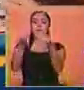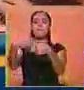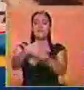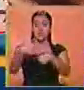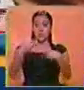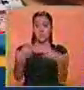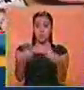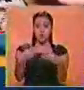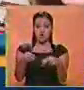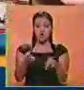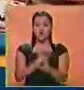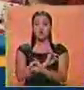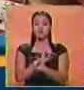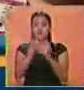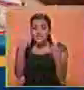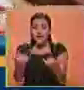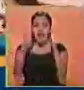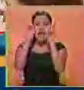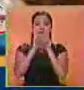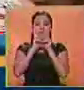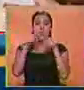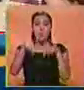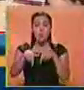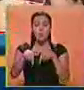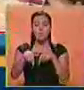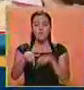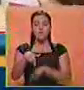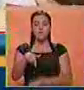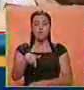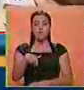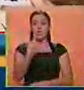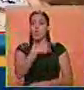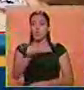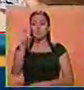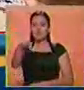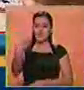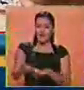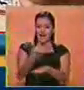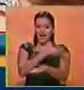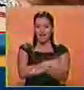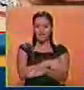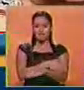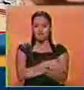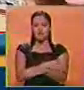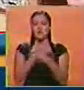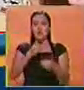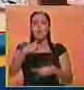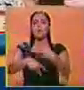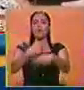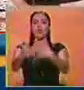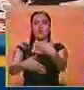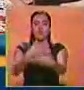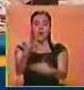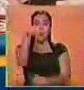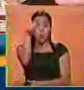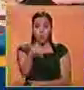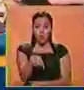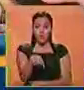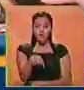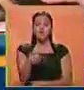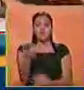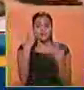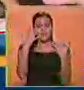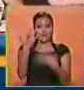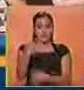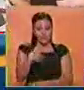Ministerio Público. Ya el INTI hoy visitaba algunas de ellas para determinar la productividad. Y ya hoy, como ustedes